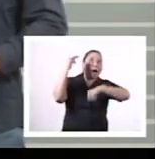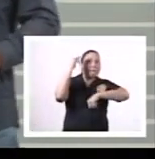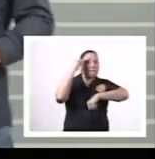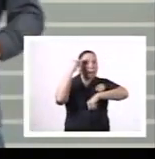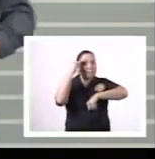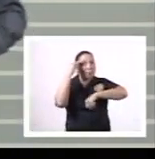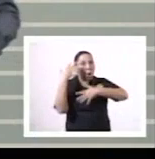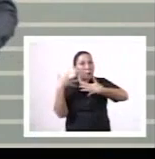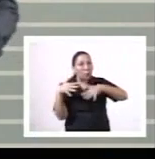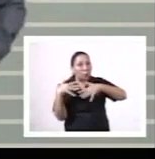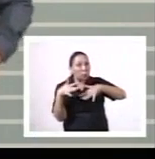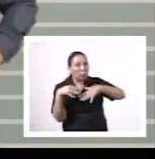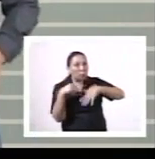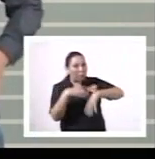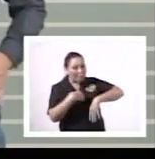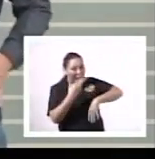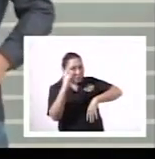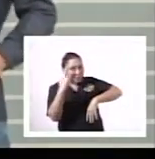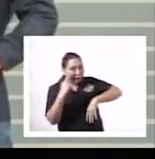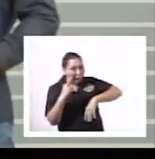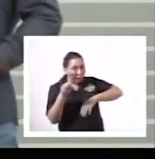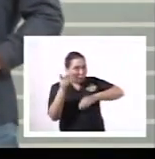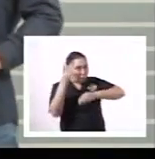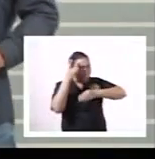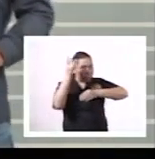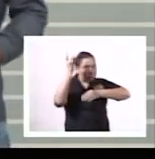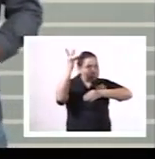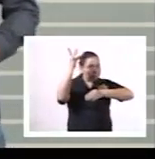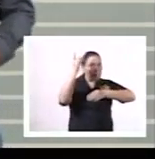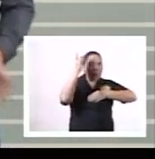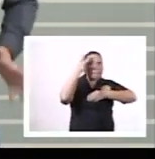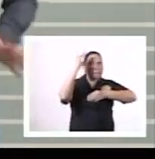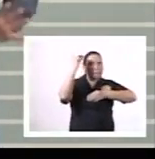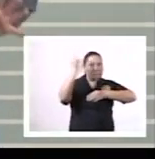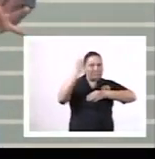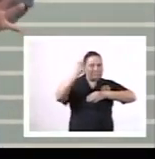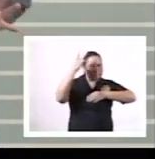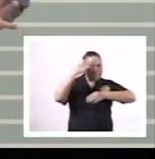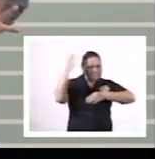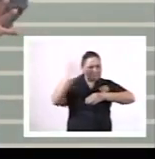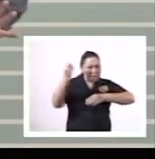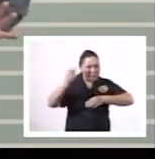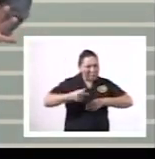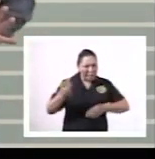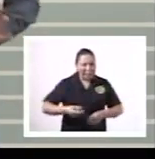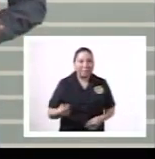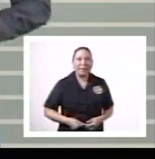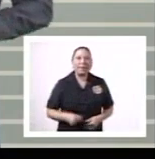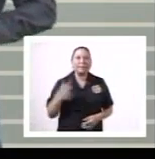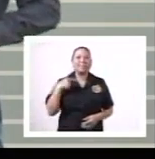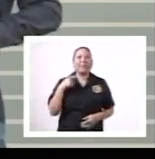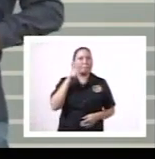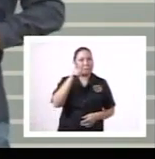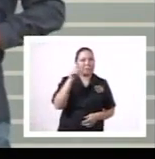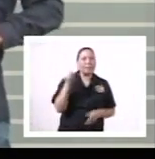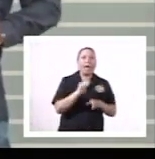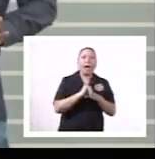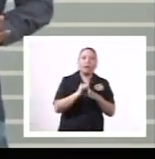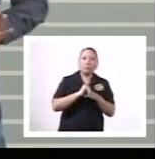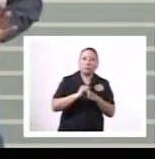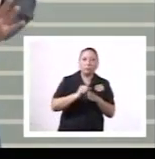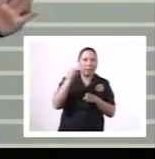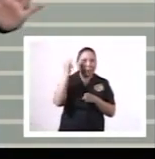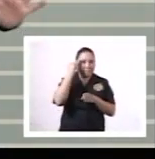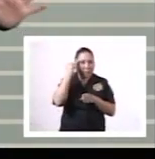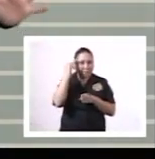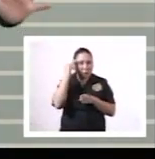memoria, maestra Gracias. Laura! Lo ha Porque hecho usted. Porque la ejercito todos los días. Todos los días. Hay que, después nos da unos tips para poder ejercitar la memoria. Claro